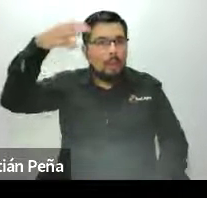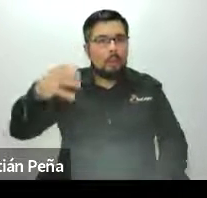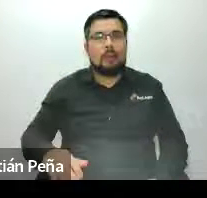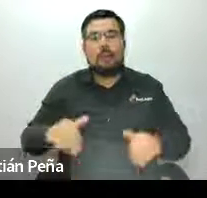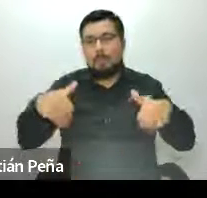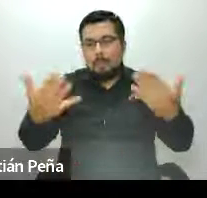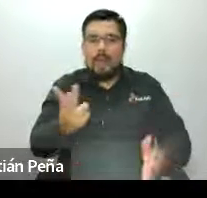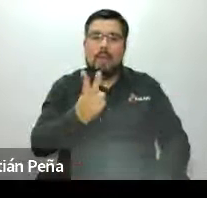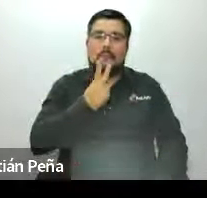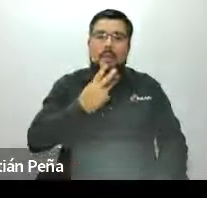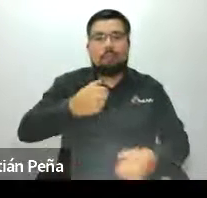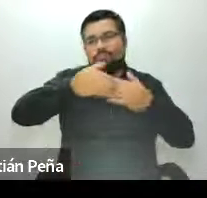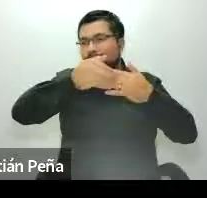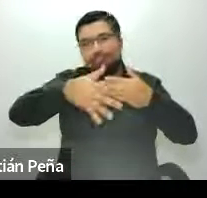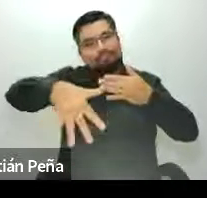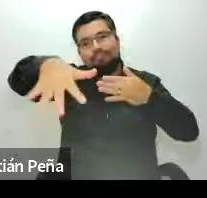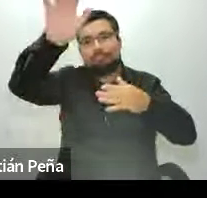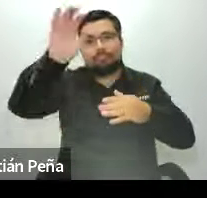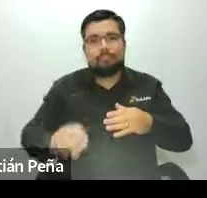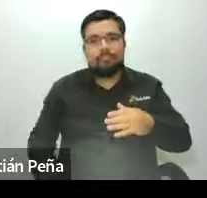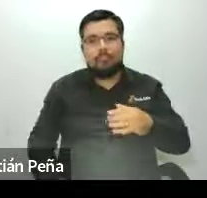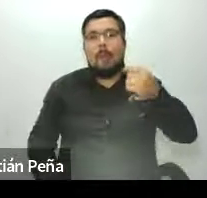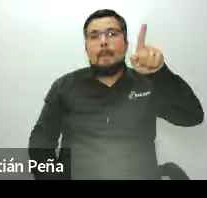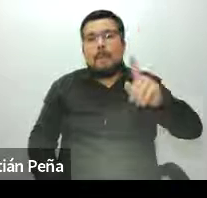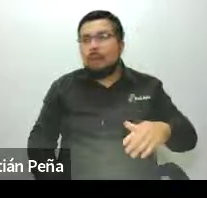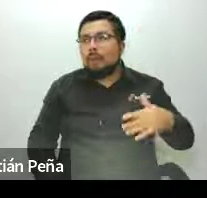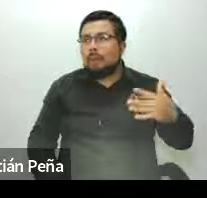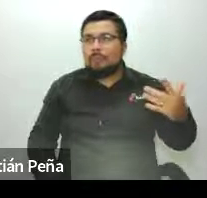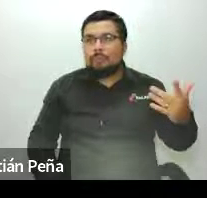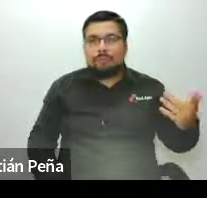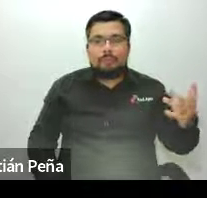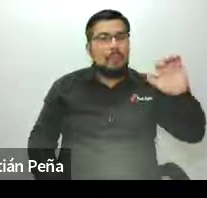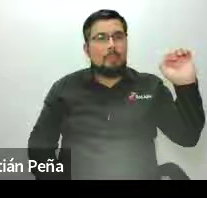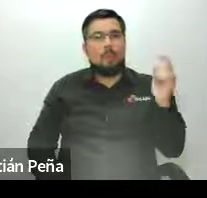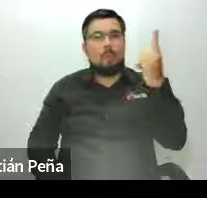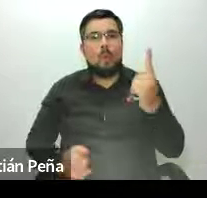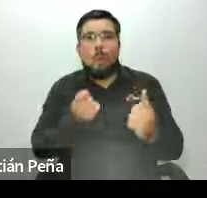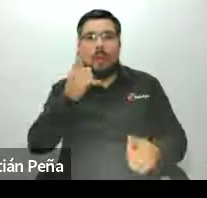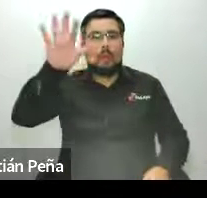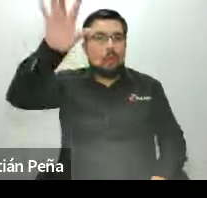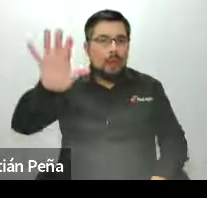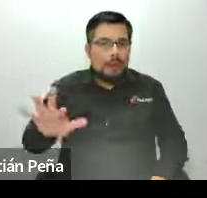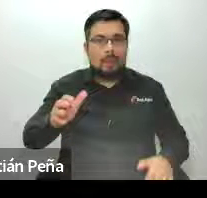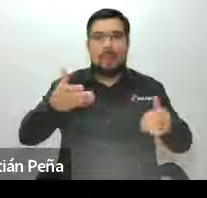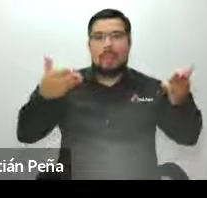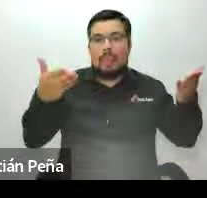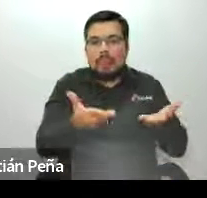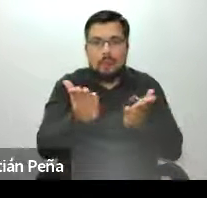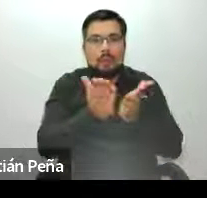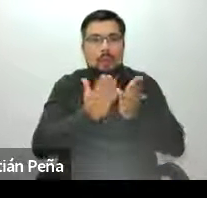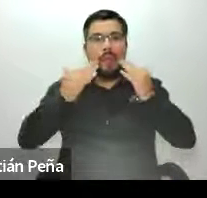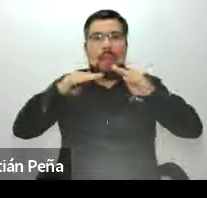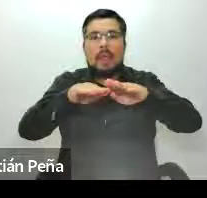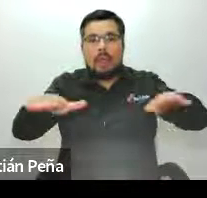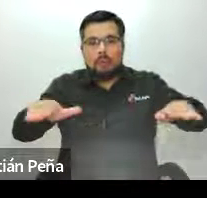vida, en fin. Pero en el fondo es como primero, ¿no? ¿Cuáles son las características de esas y de esos estudiantes? Y